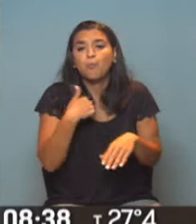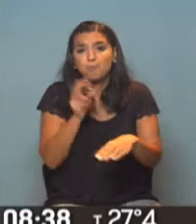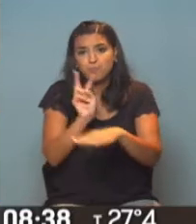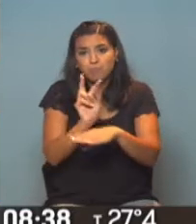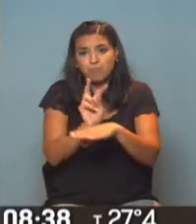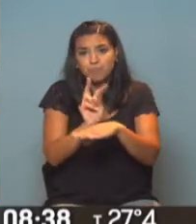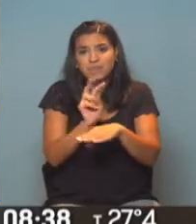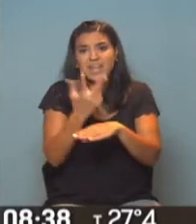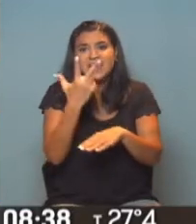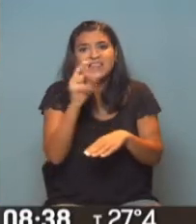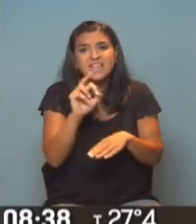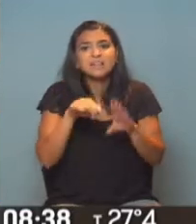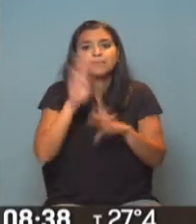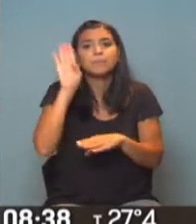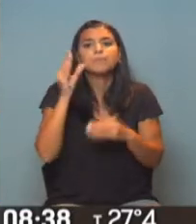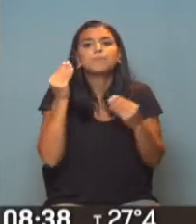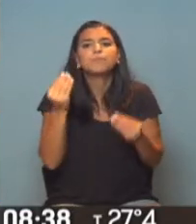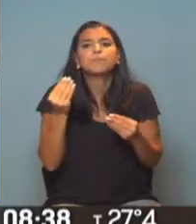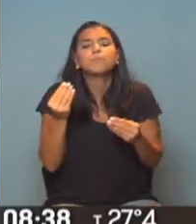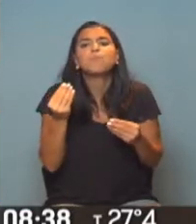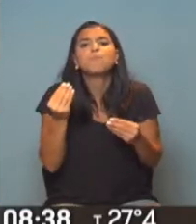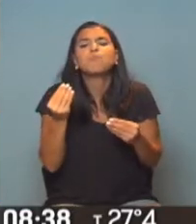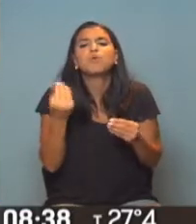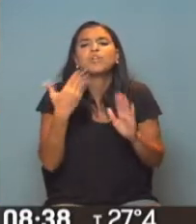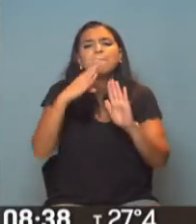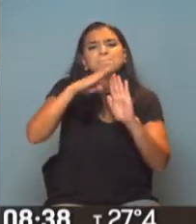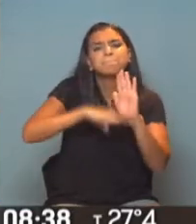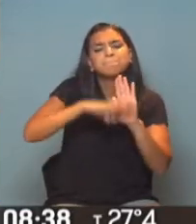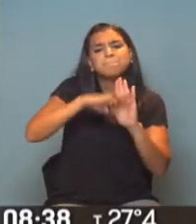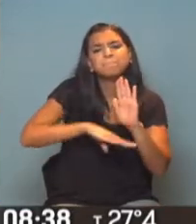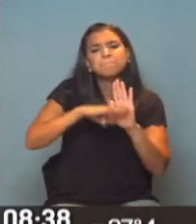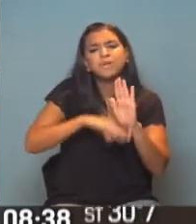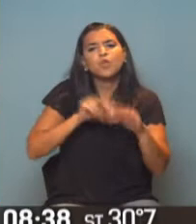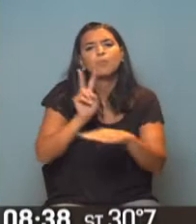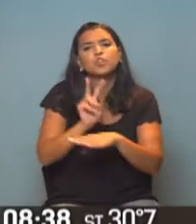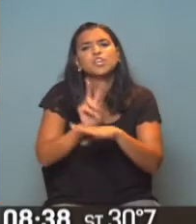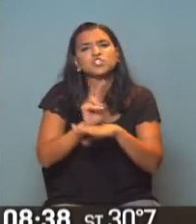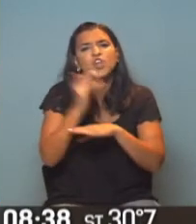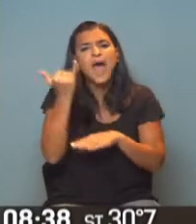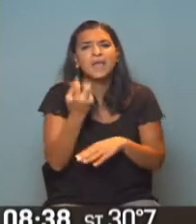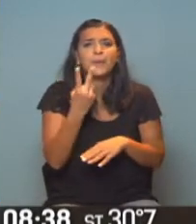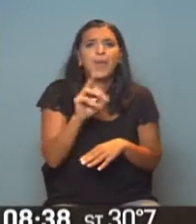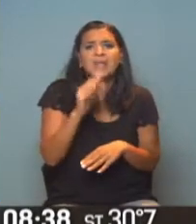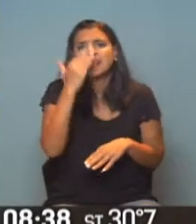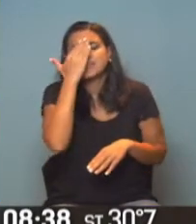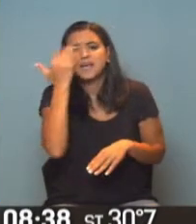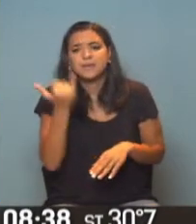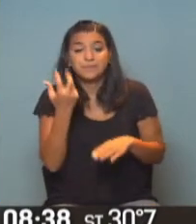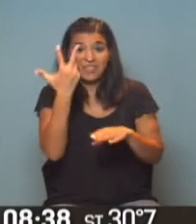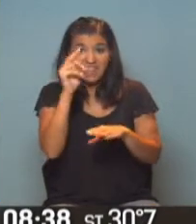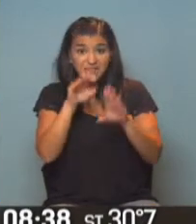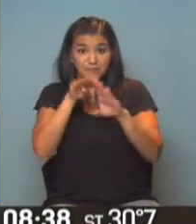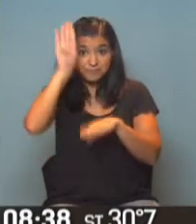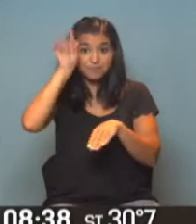arriba porque se permiten vender protectores de menor protección los protectores de 30 para